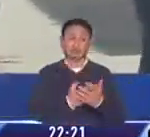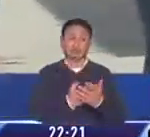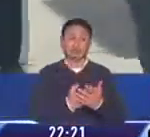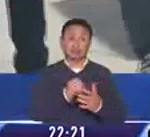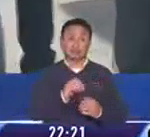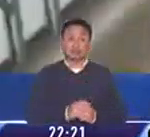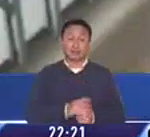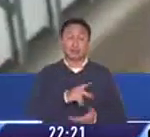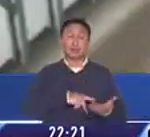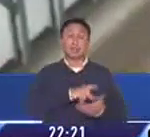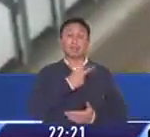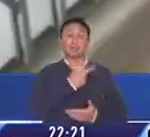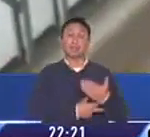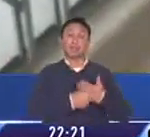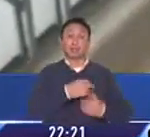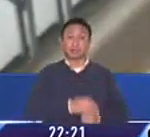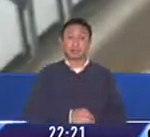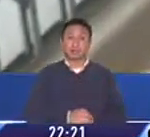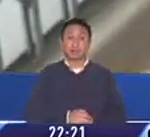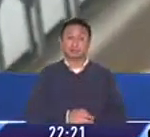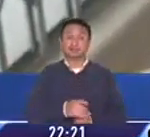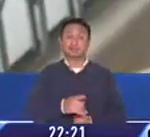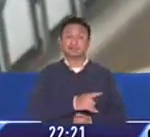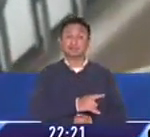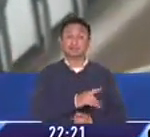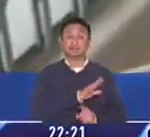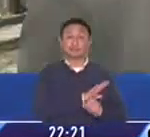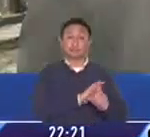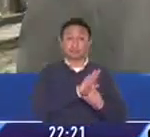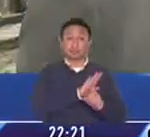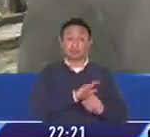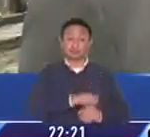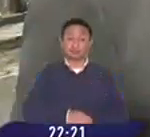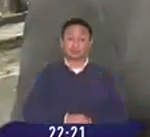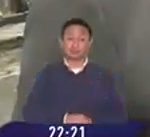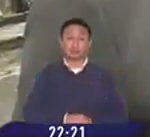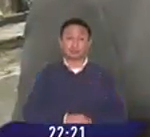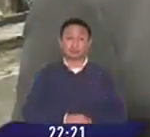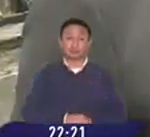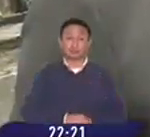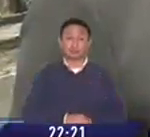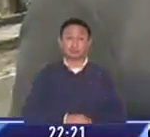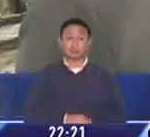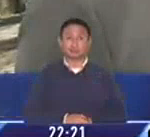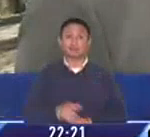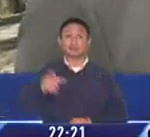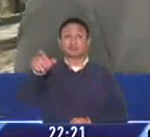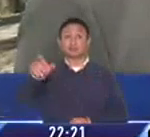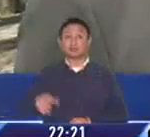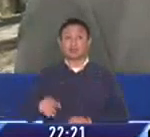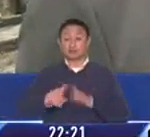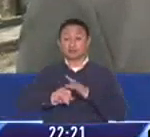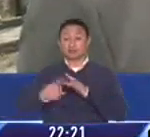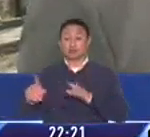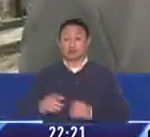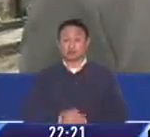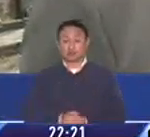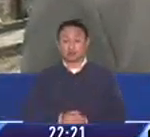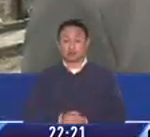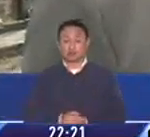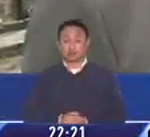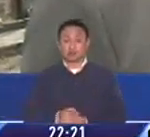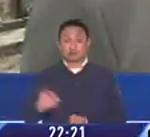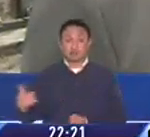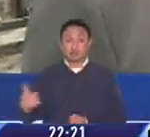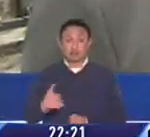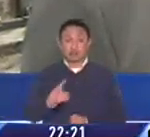que engendró, presuntamente abusando de su jerarquía. Cuando no hay responsabilidad de este señor prófugo, que no se hará presente